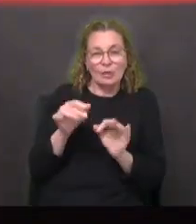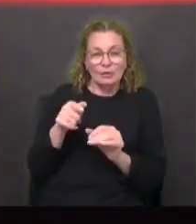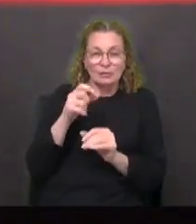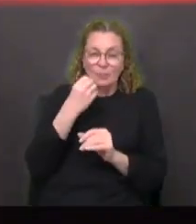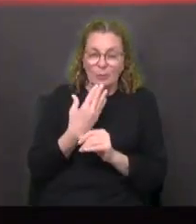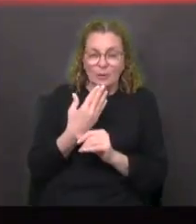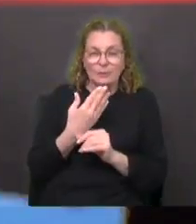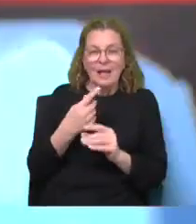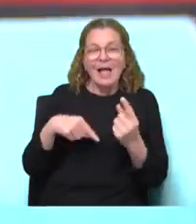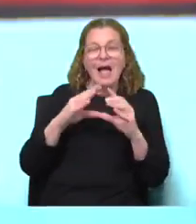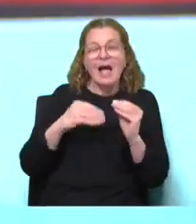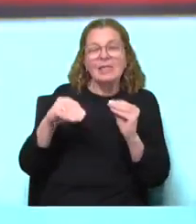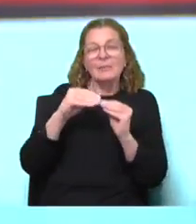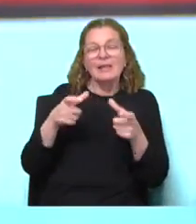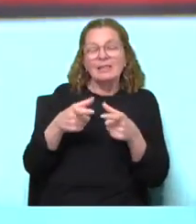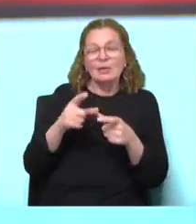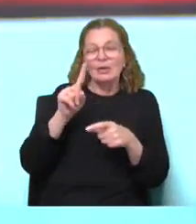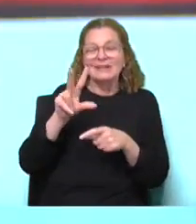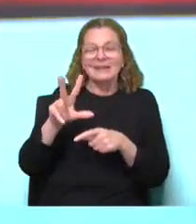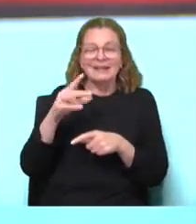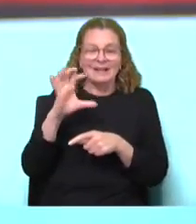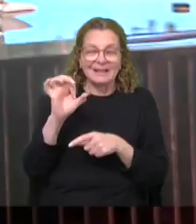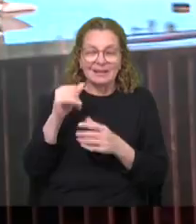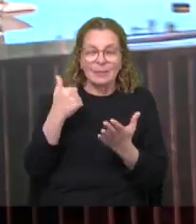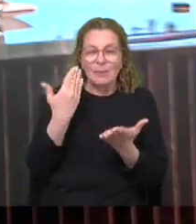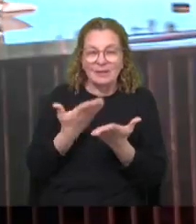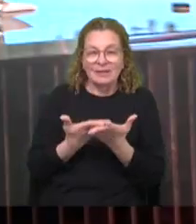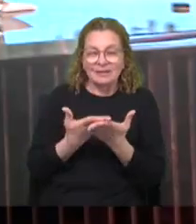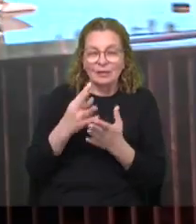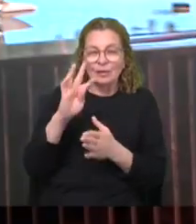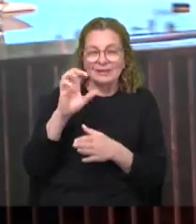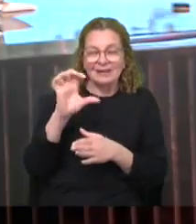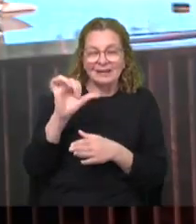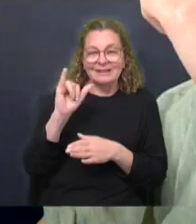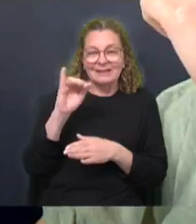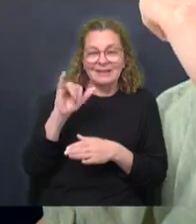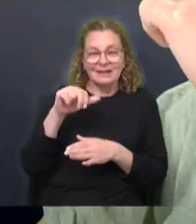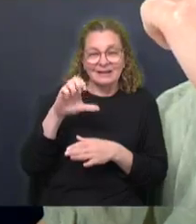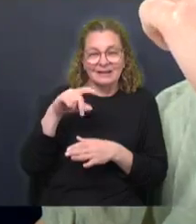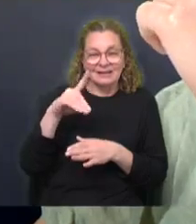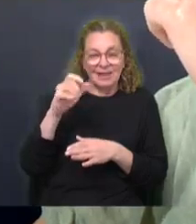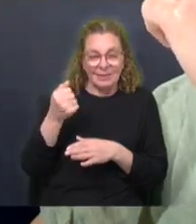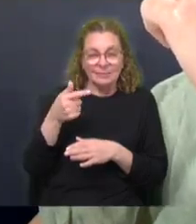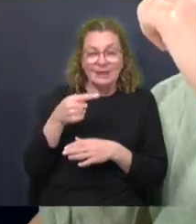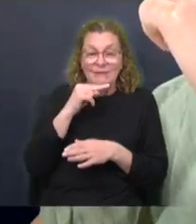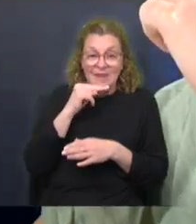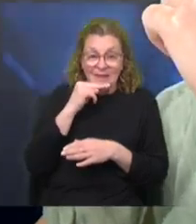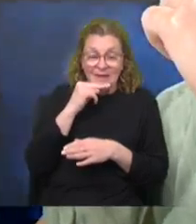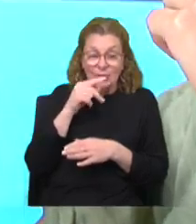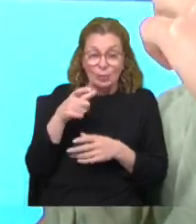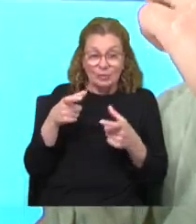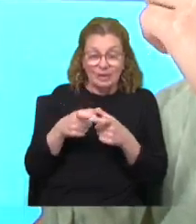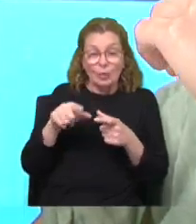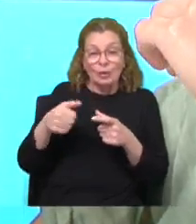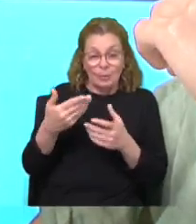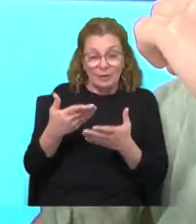buenísimo. Además del disco, la oportunidad es que el 13 de septiembre se van a estar presentando en La Trastienda. Este proyecto viernes, está divino. Armado de esa manera, un disco y